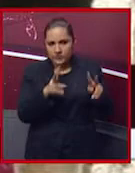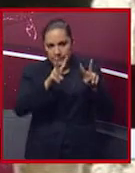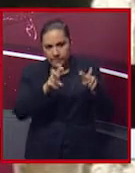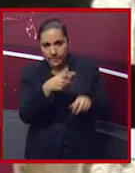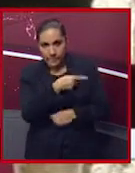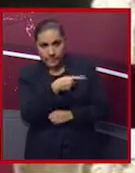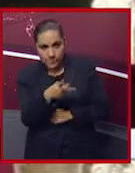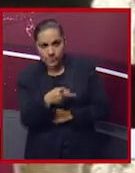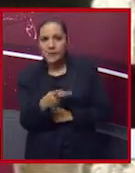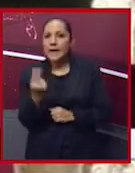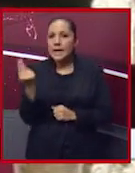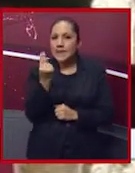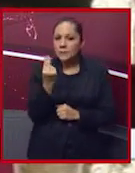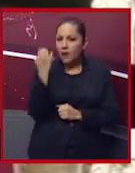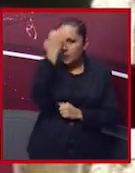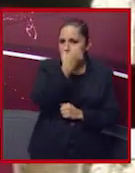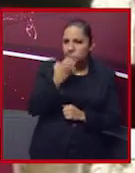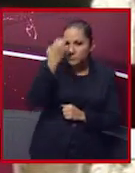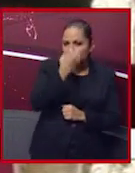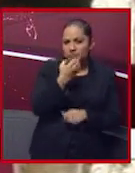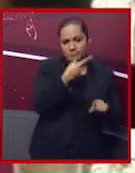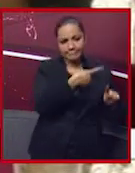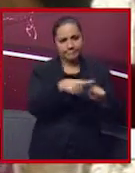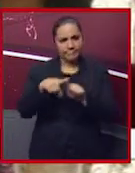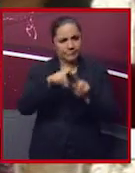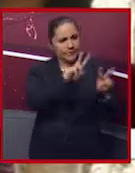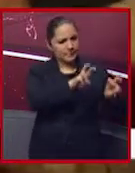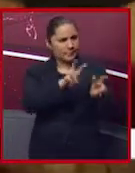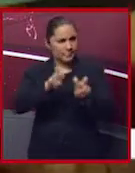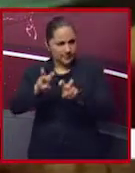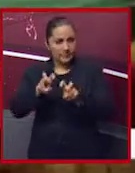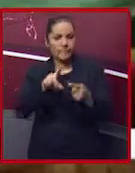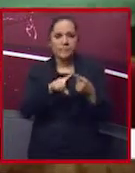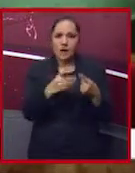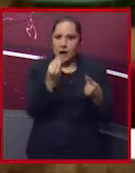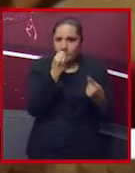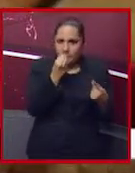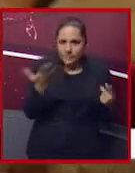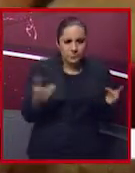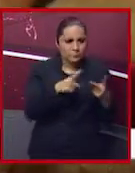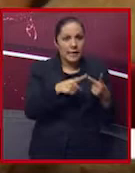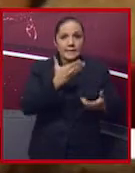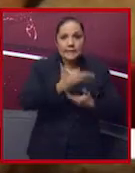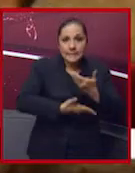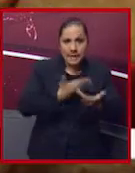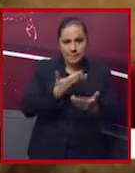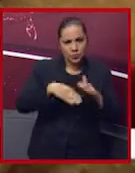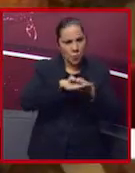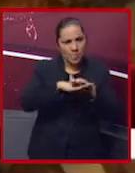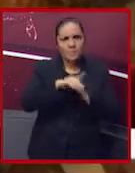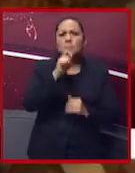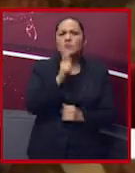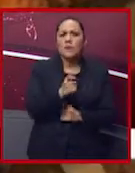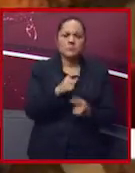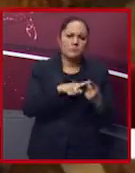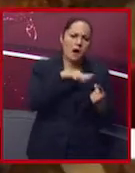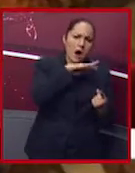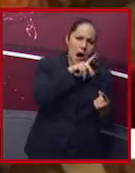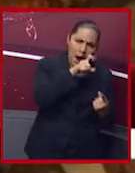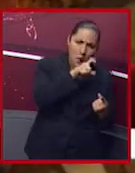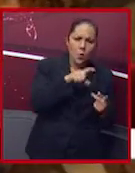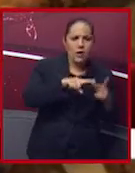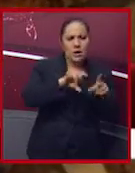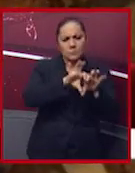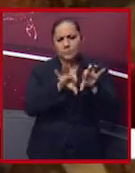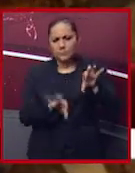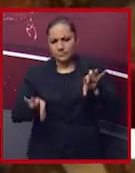cuenta varios componentes: el acceso a alimentos, servicios básicos como el agua y drenaje, así como la solvencia para adquirir